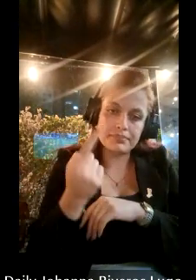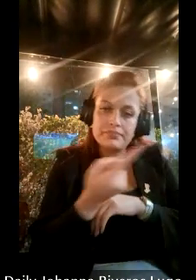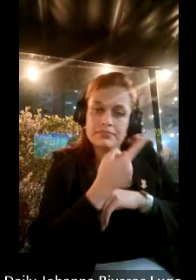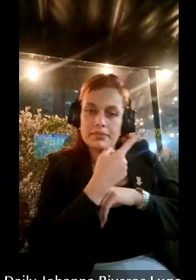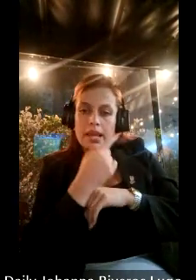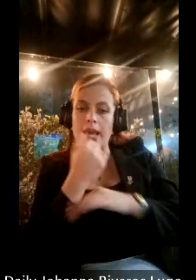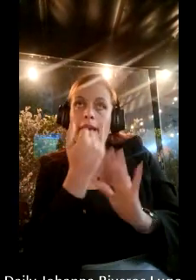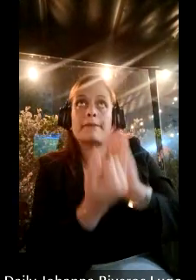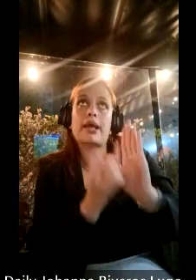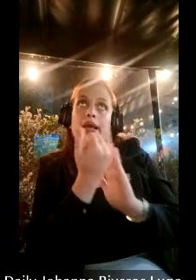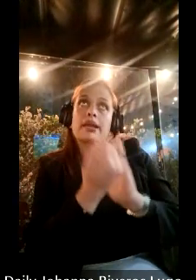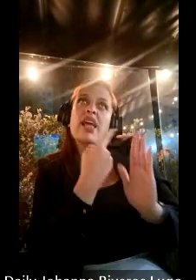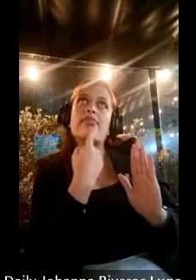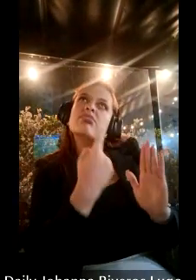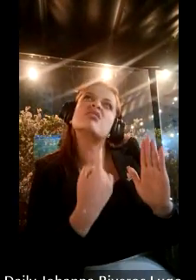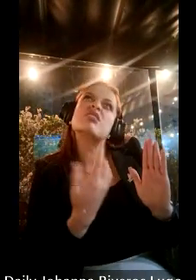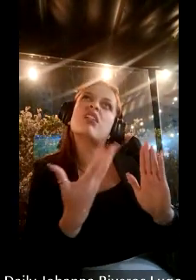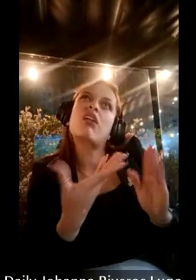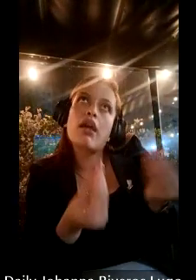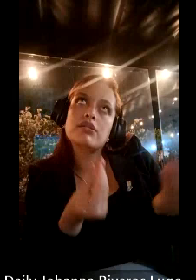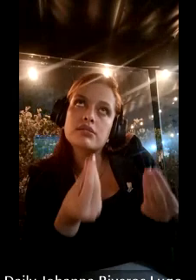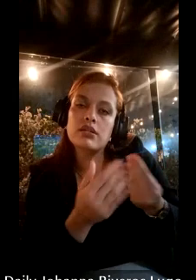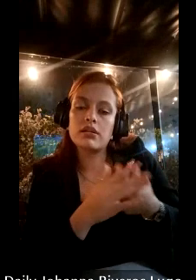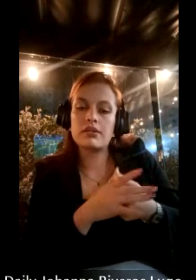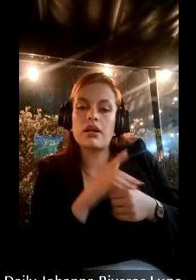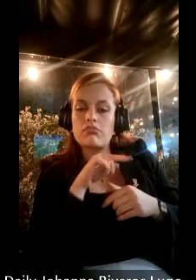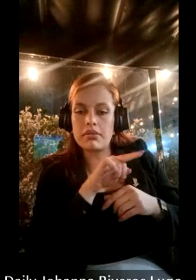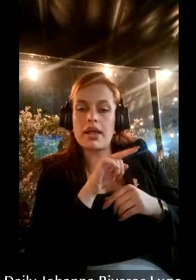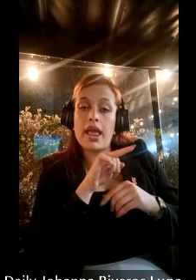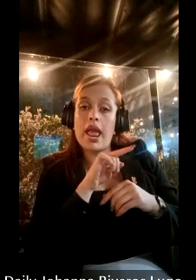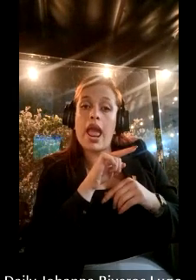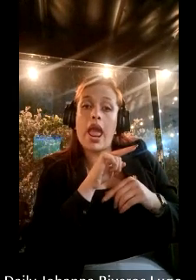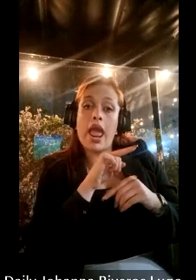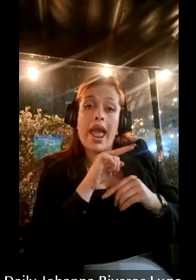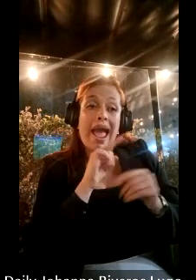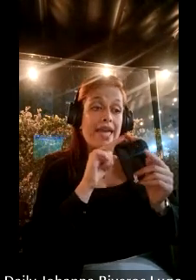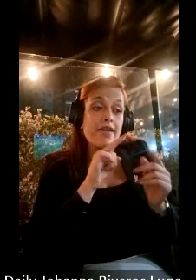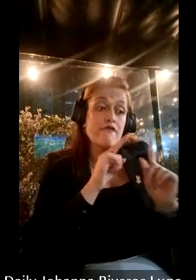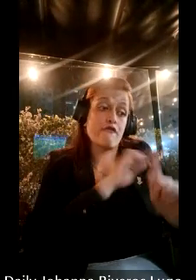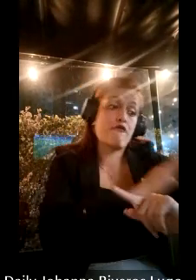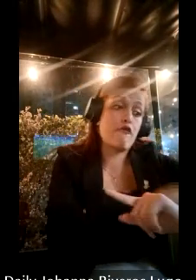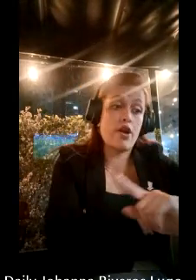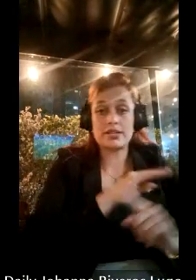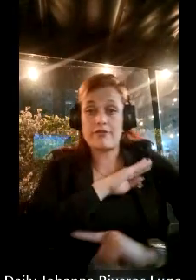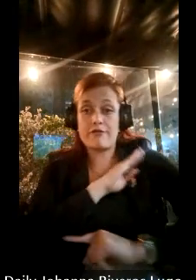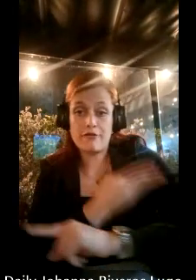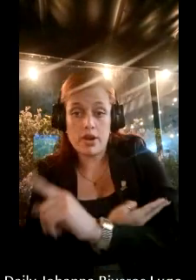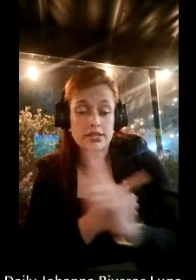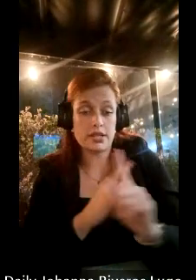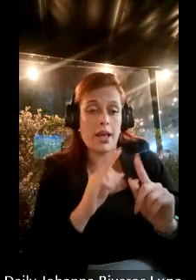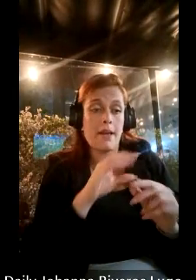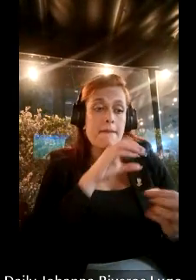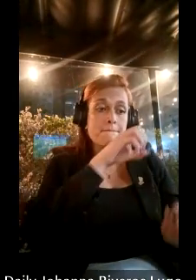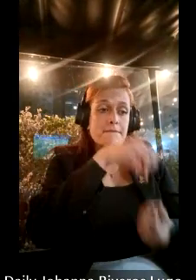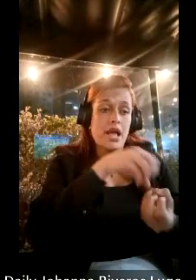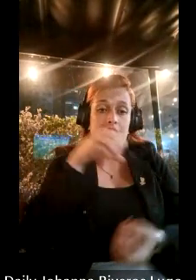que la suma de estas dos fuerzas, es decir, la suma de la fuerza de este